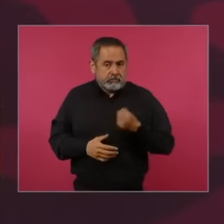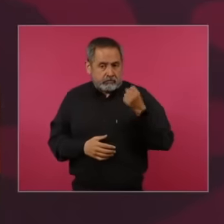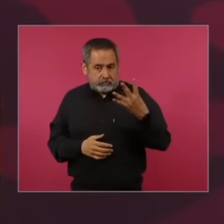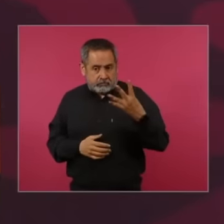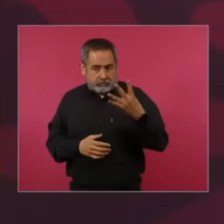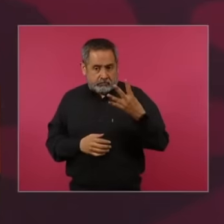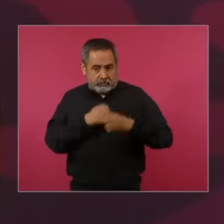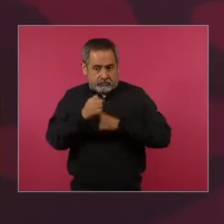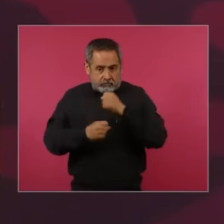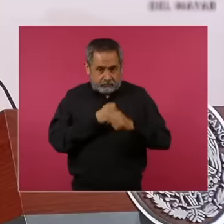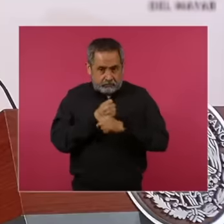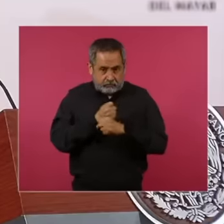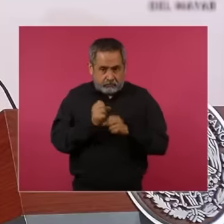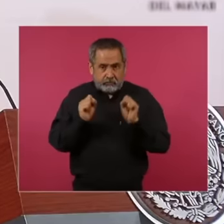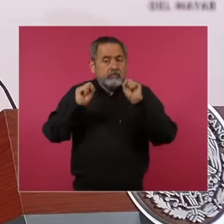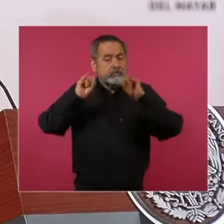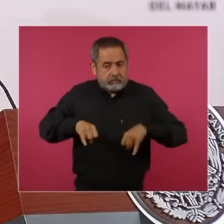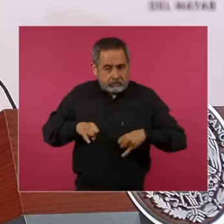4 años sin reelección.